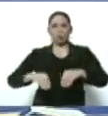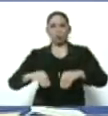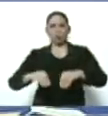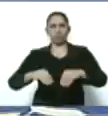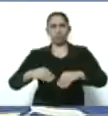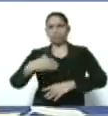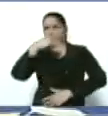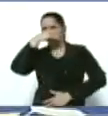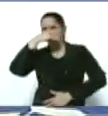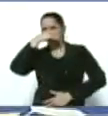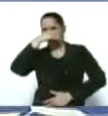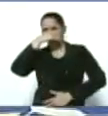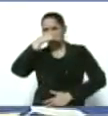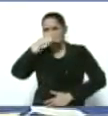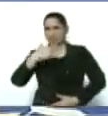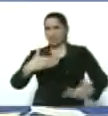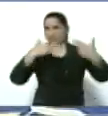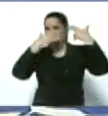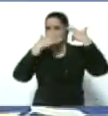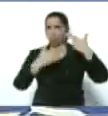pacto criminal de sicarios.